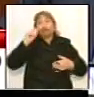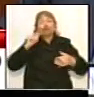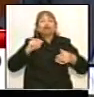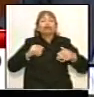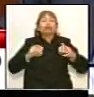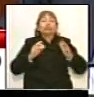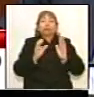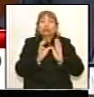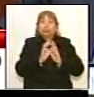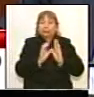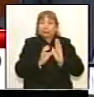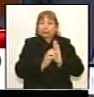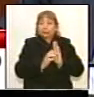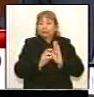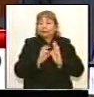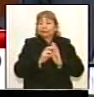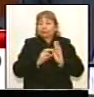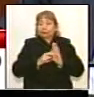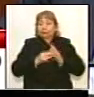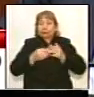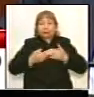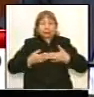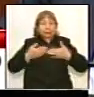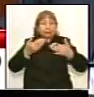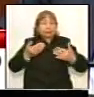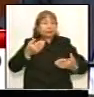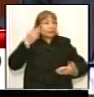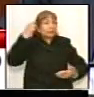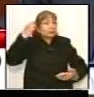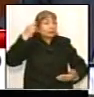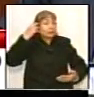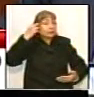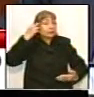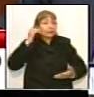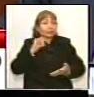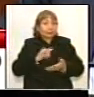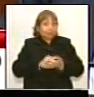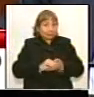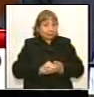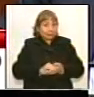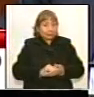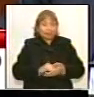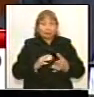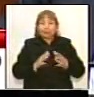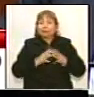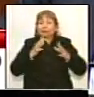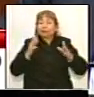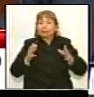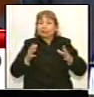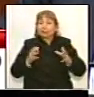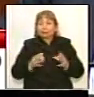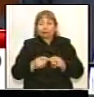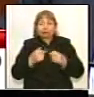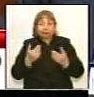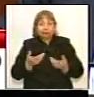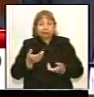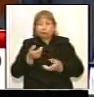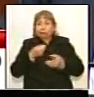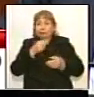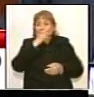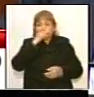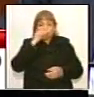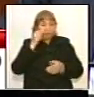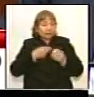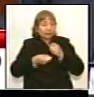Penal les daría a políticos que cometen actos graves en el lavado de activos,